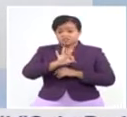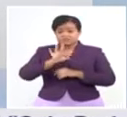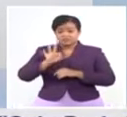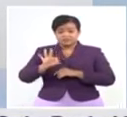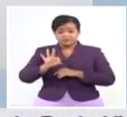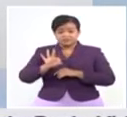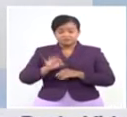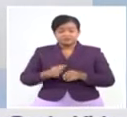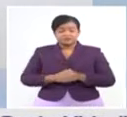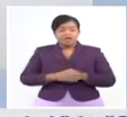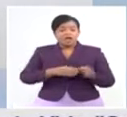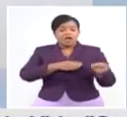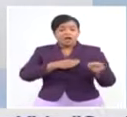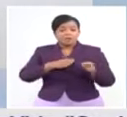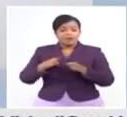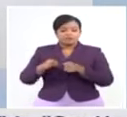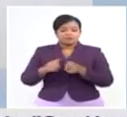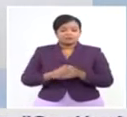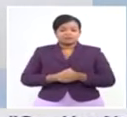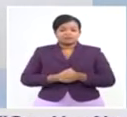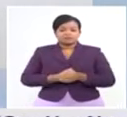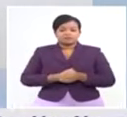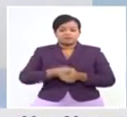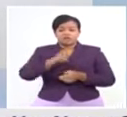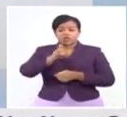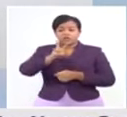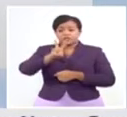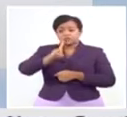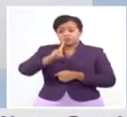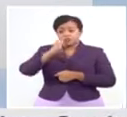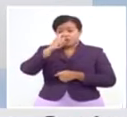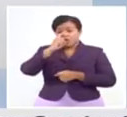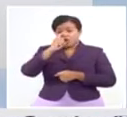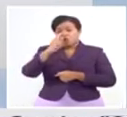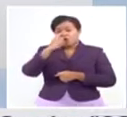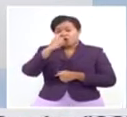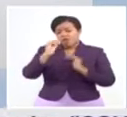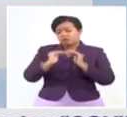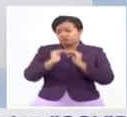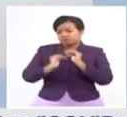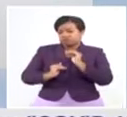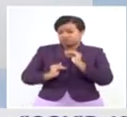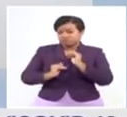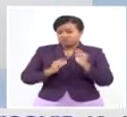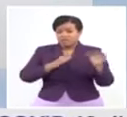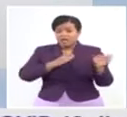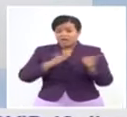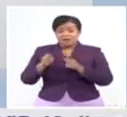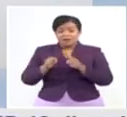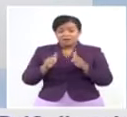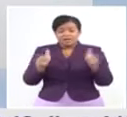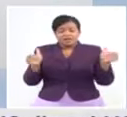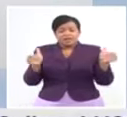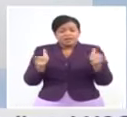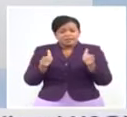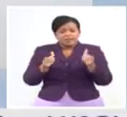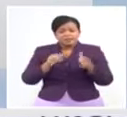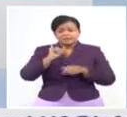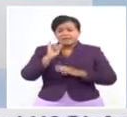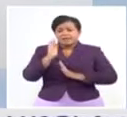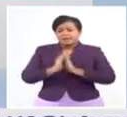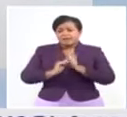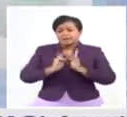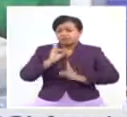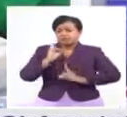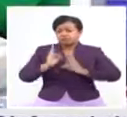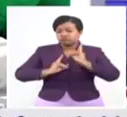año, 65 menores de 6 meses y de ellos 21 recién nacidos, cifra